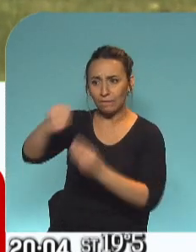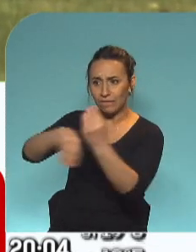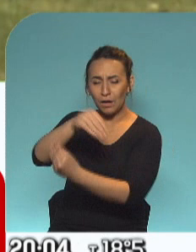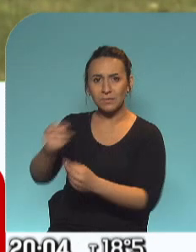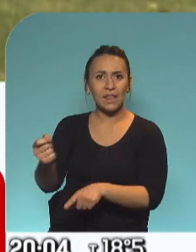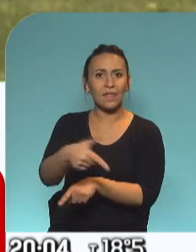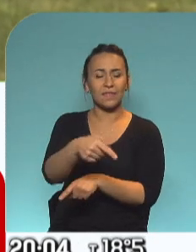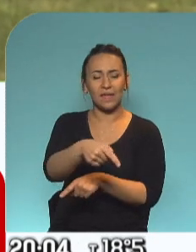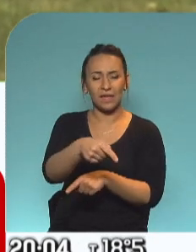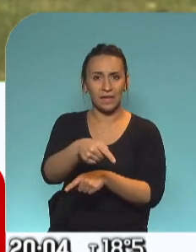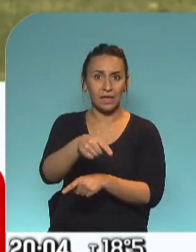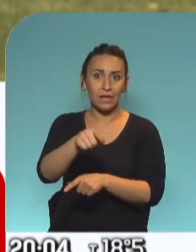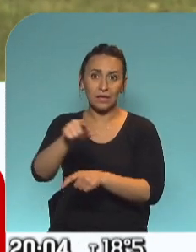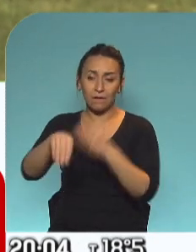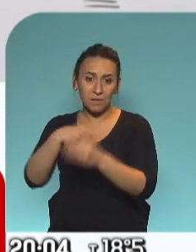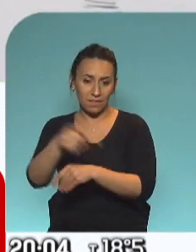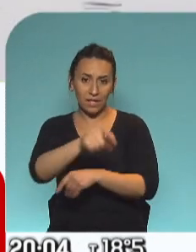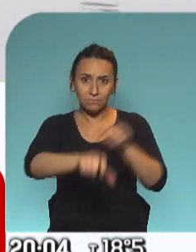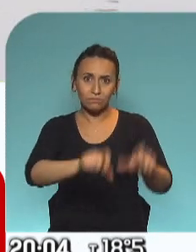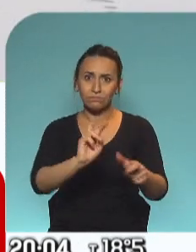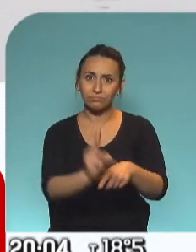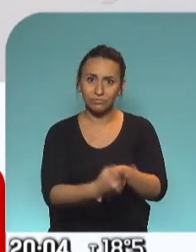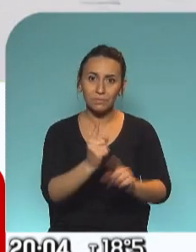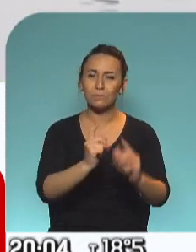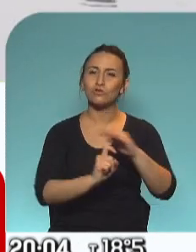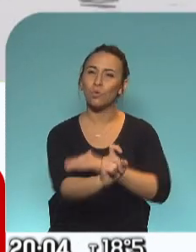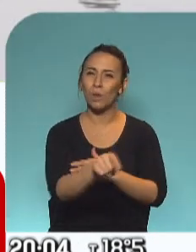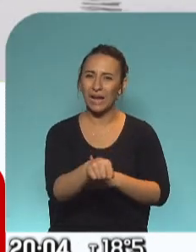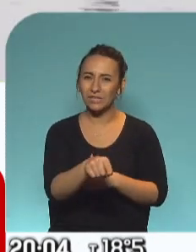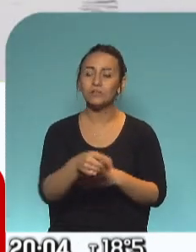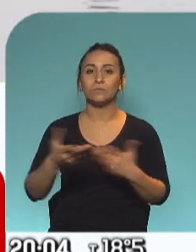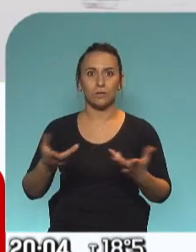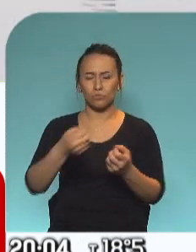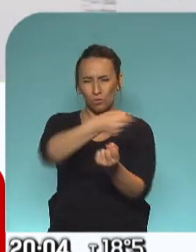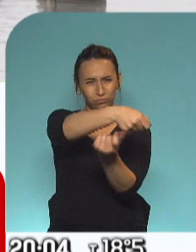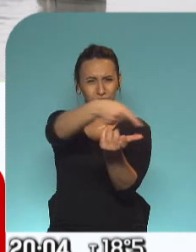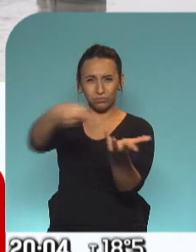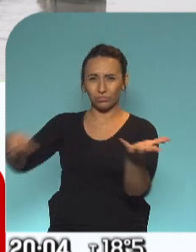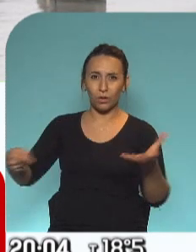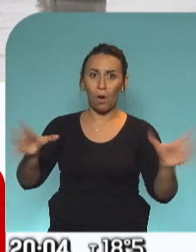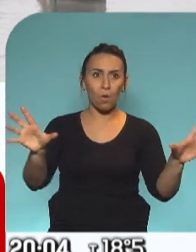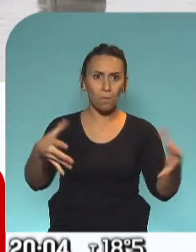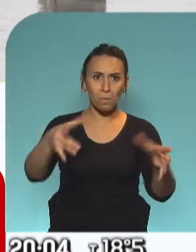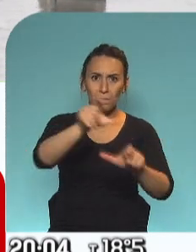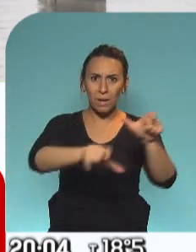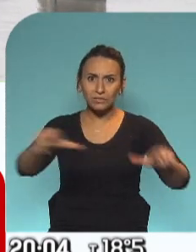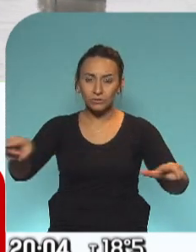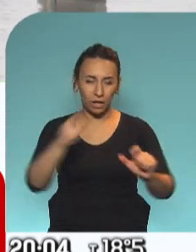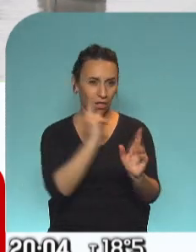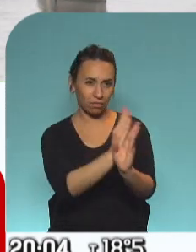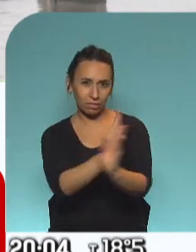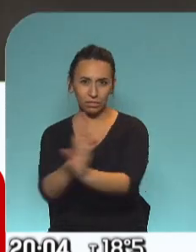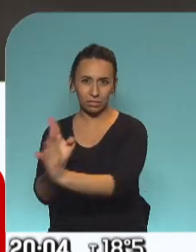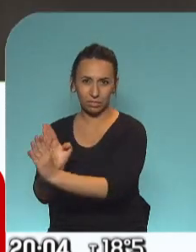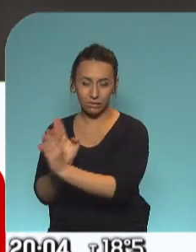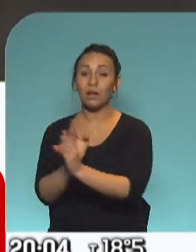de la tragedia del Ara San Juan. Bueno, un largo abanico de espiados durante la gestión anterior. Por eso, por un lado,